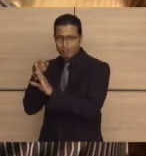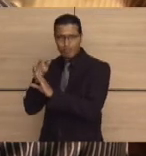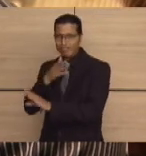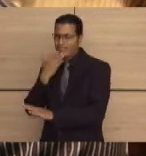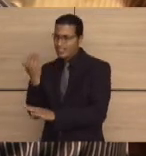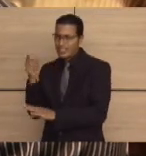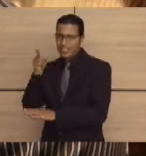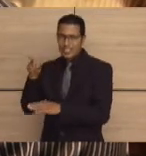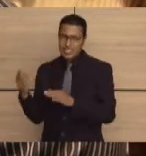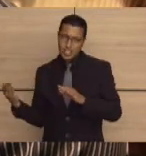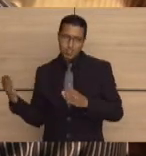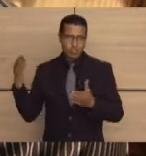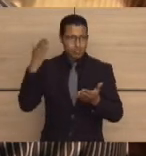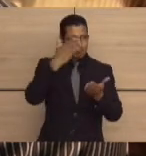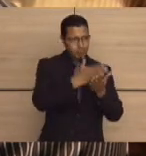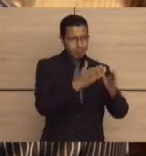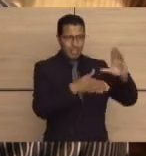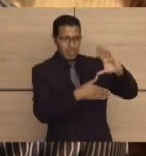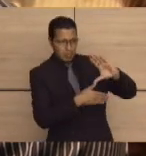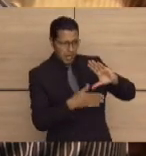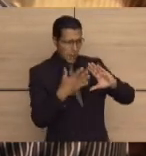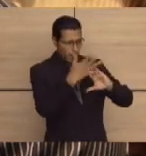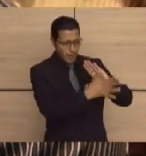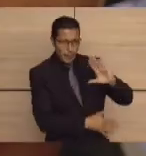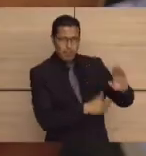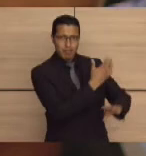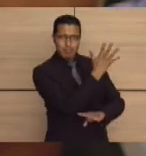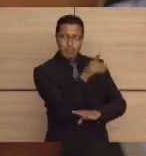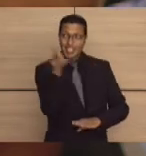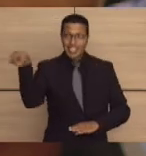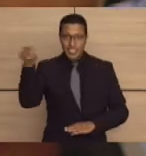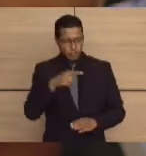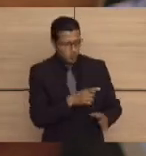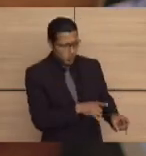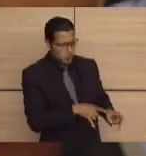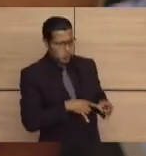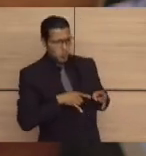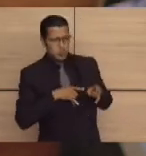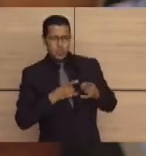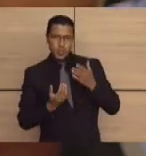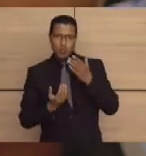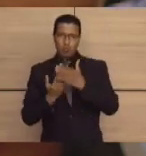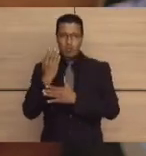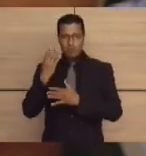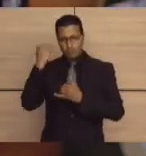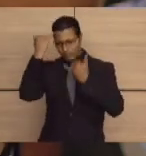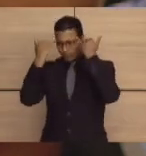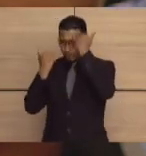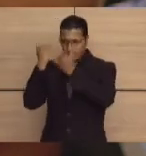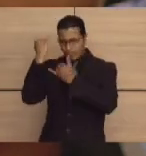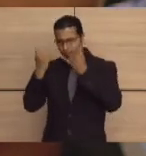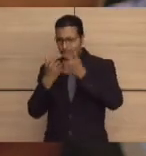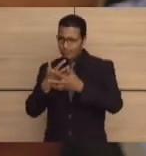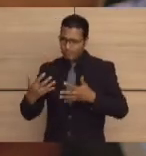con América. Y nuestro paisaje era fundamental para el surgimiento de esa nueva sensibilidad, de esa nueva idea